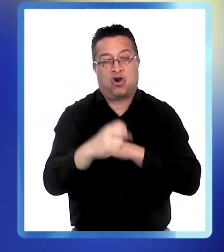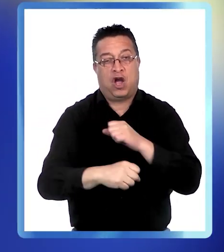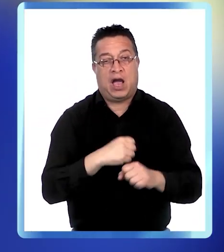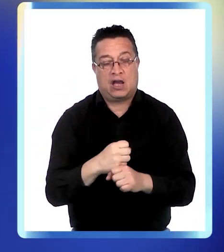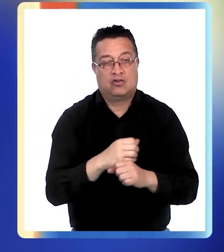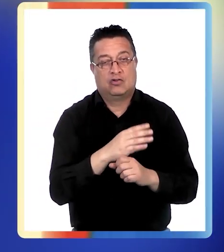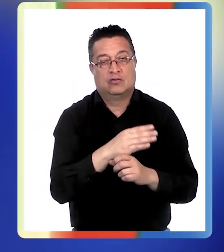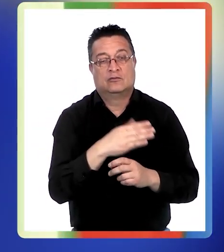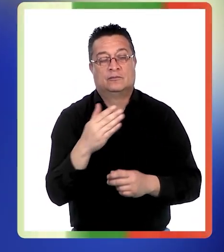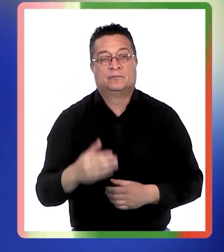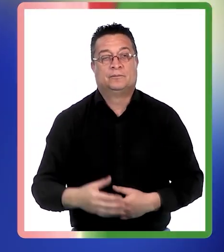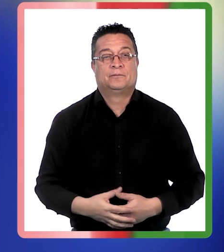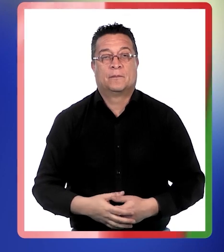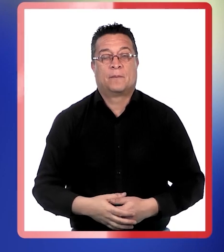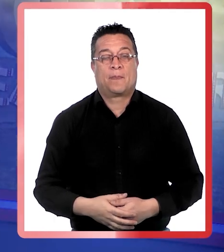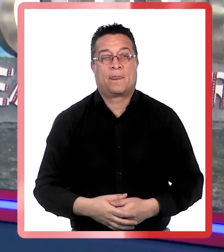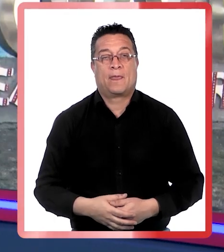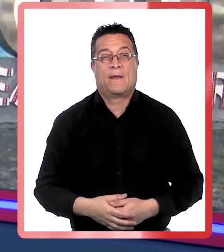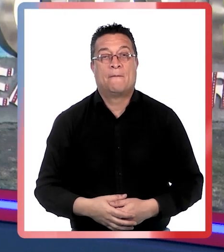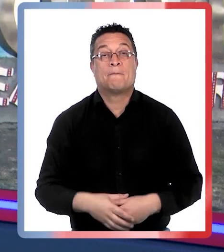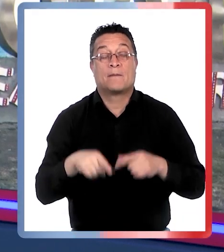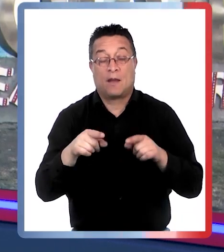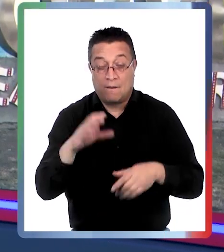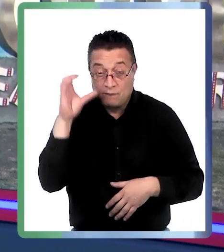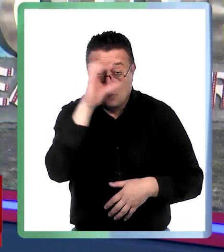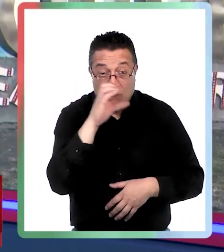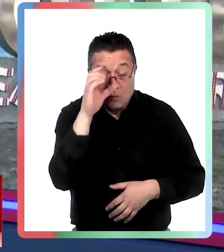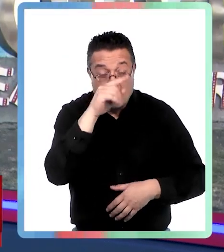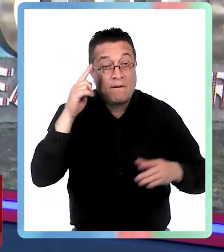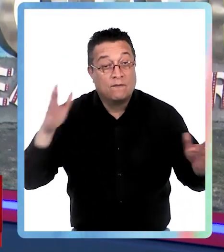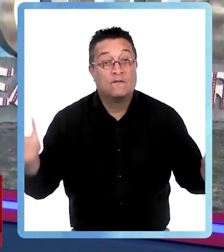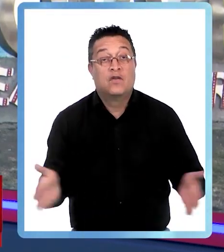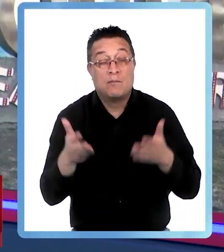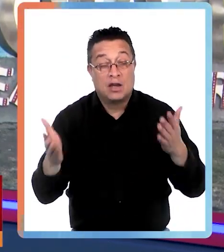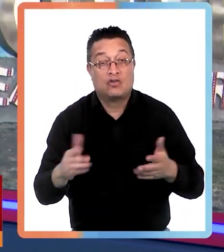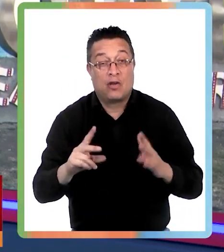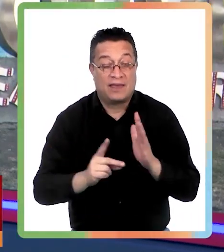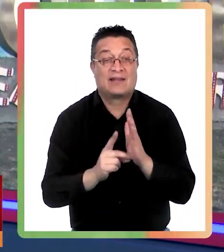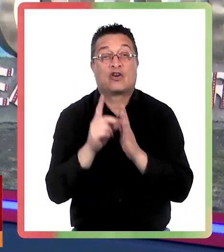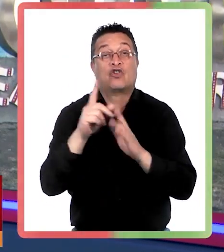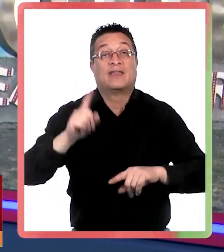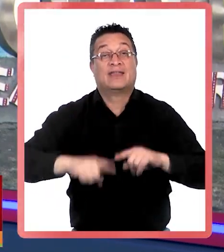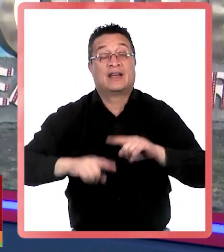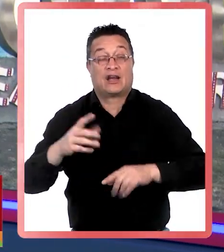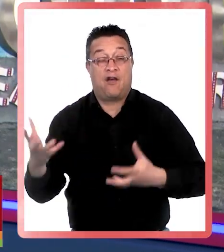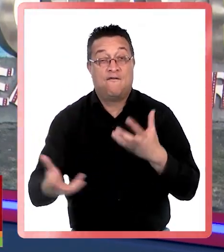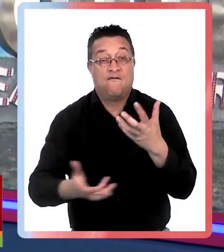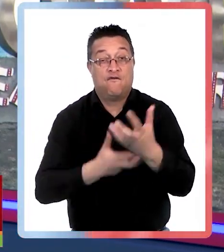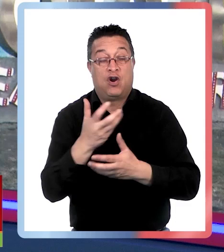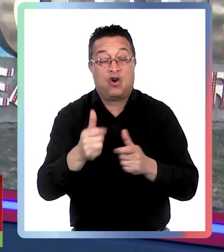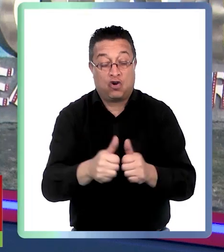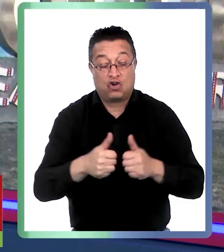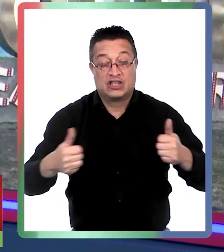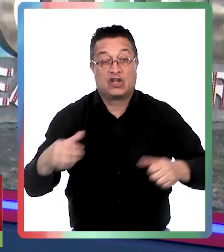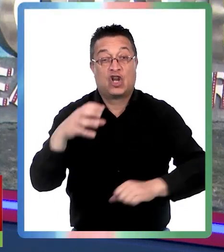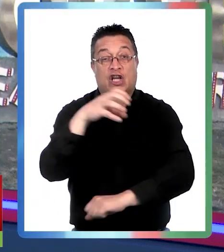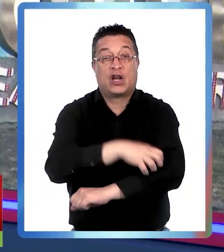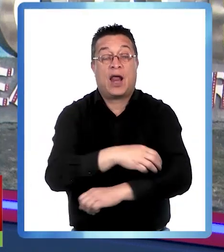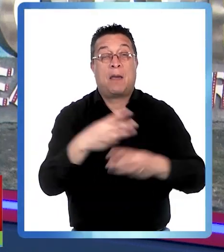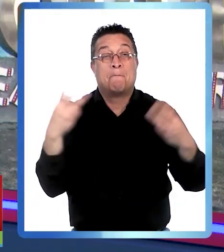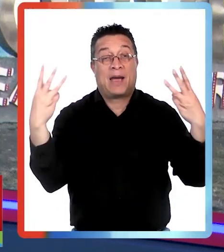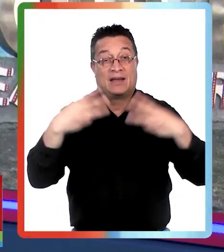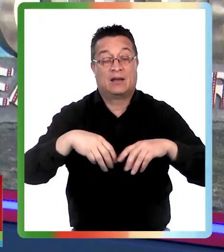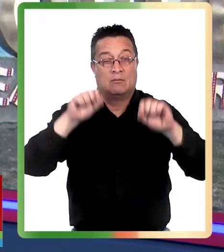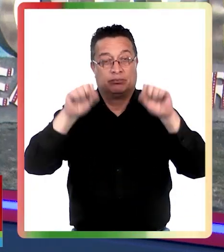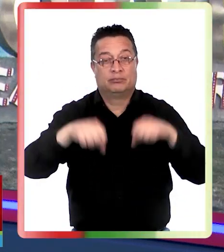más de 2 años en busca del fomento y desarrollo de tierra del fuego el consejo Regional de Magallanes